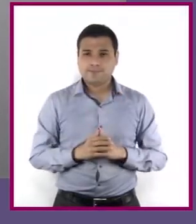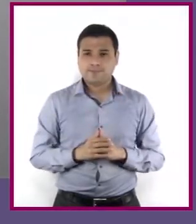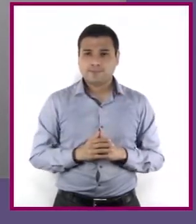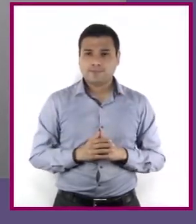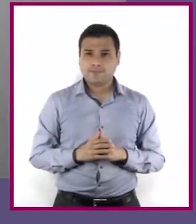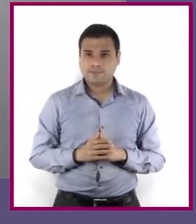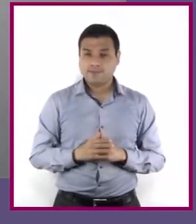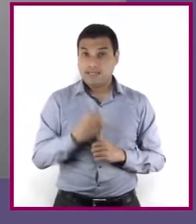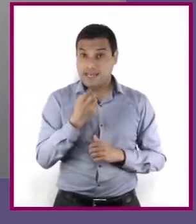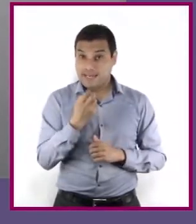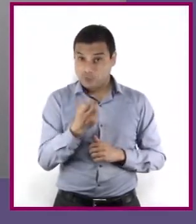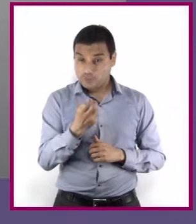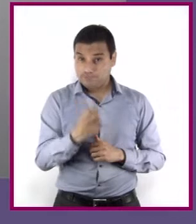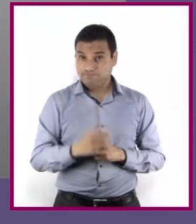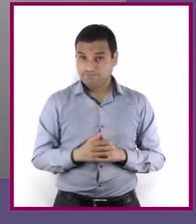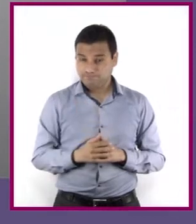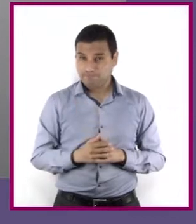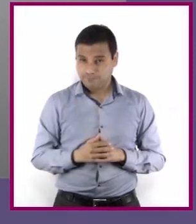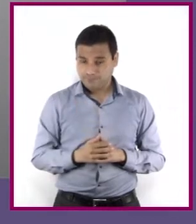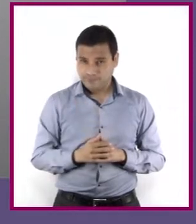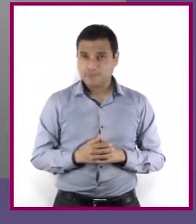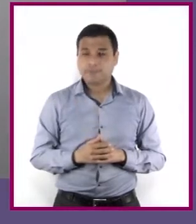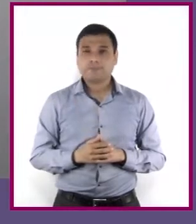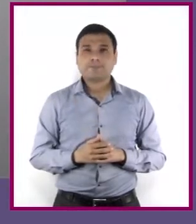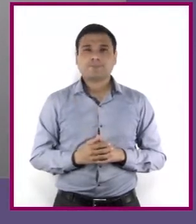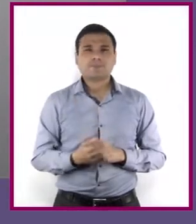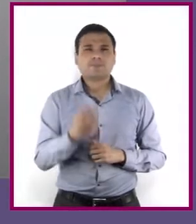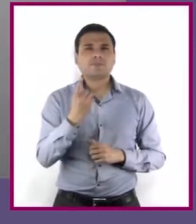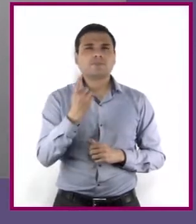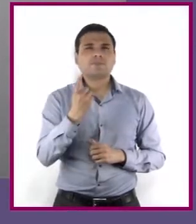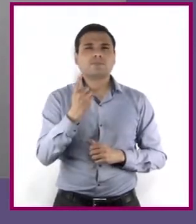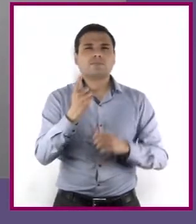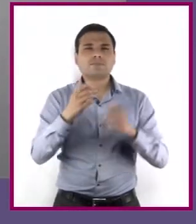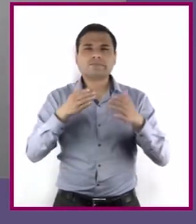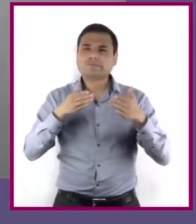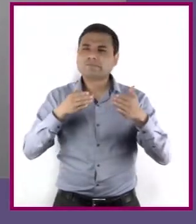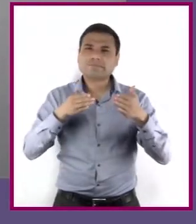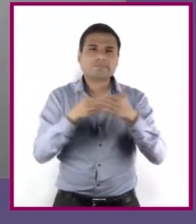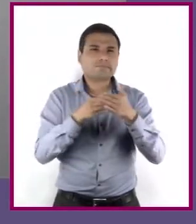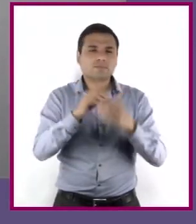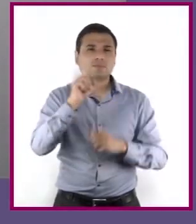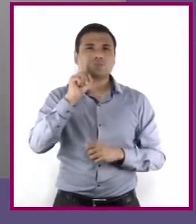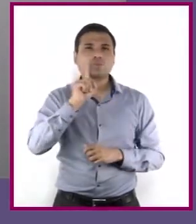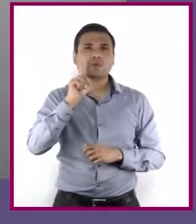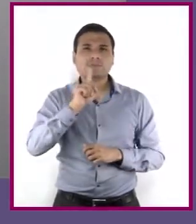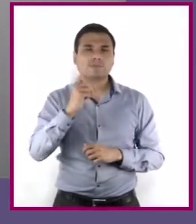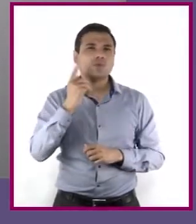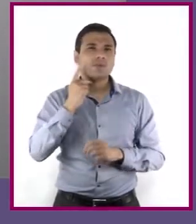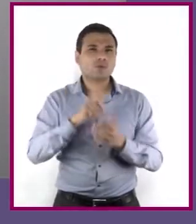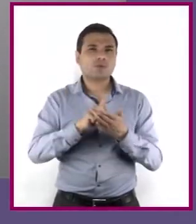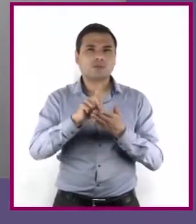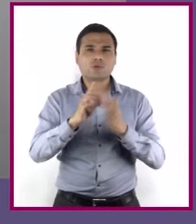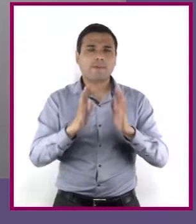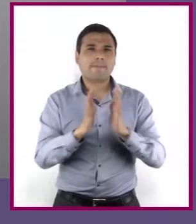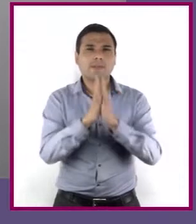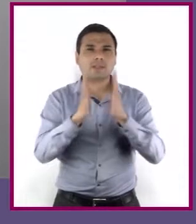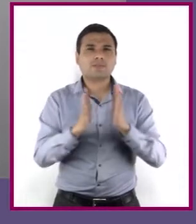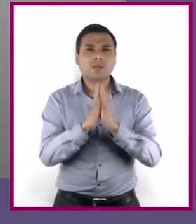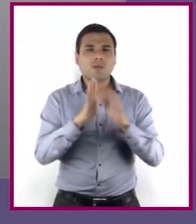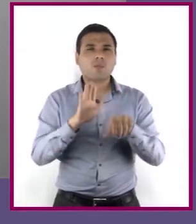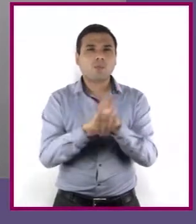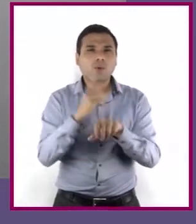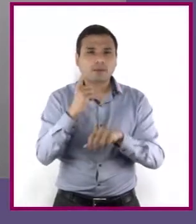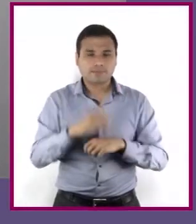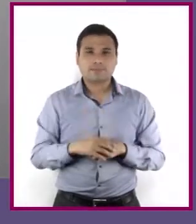reforma controversial, ya que el principal obstáculo para el ejercicio de los derechos políticos de las mujeres es la